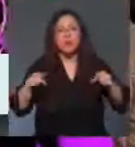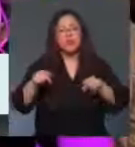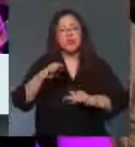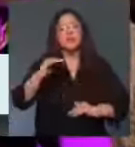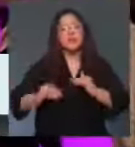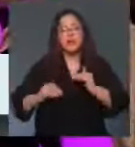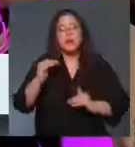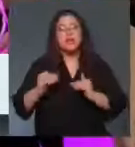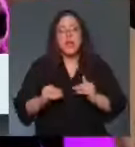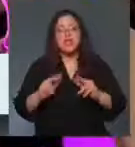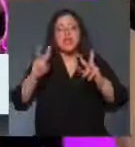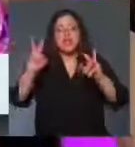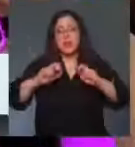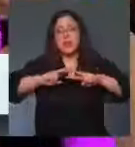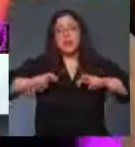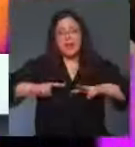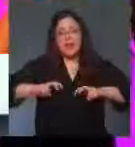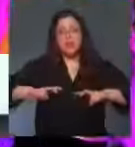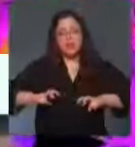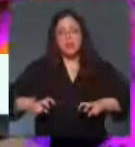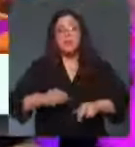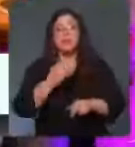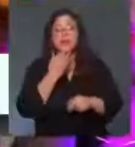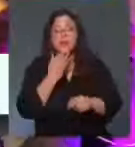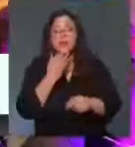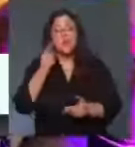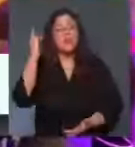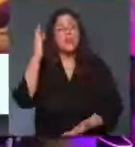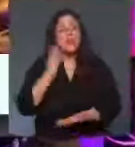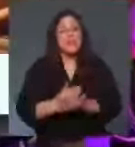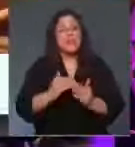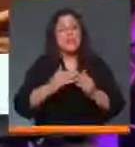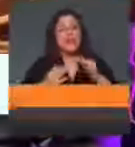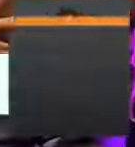de cómo avancen las investigaciones y lo que decidan los tribunales de justicia.